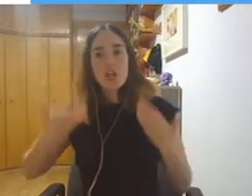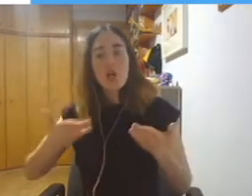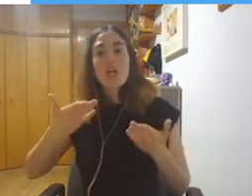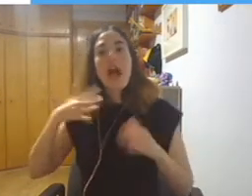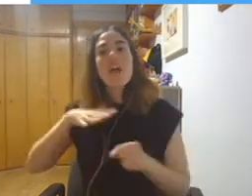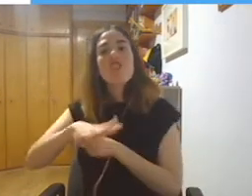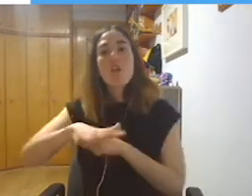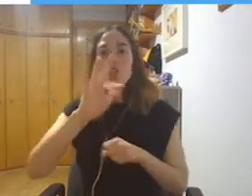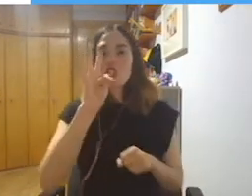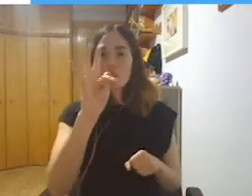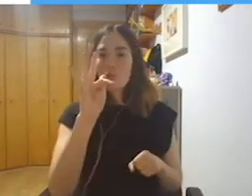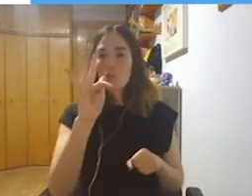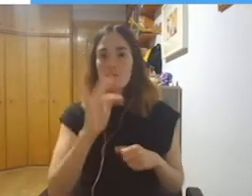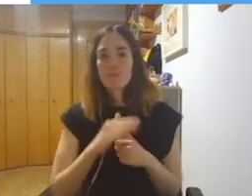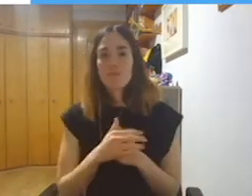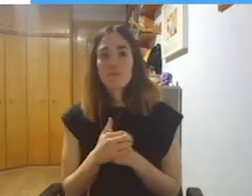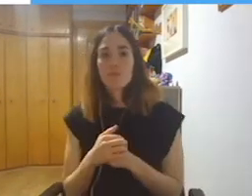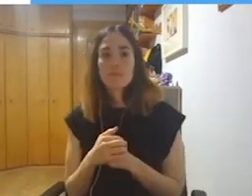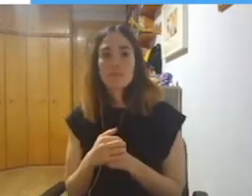positivamente.